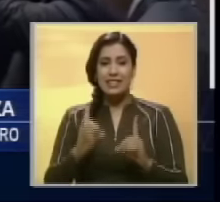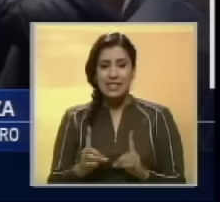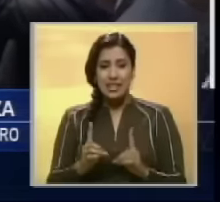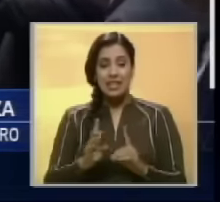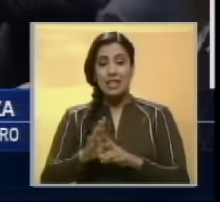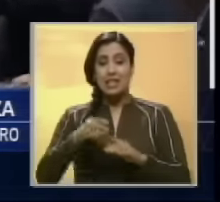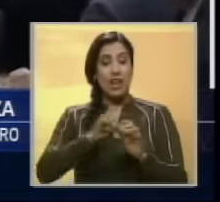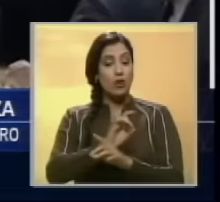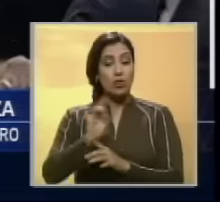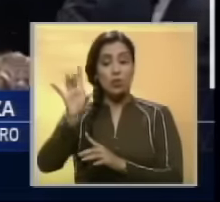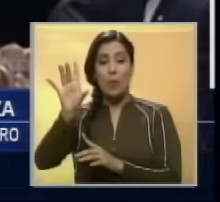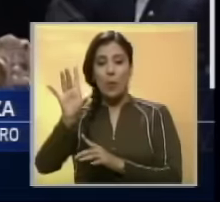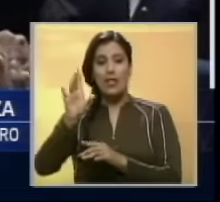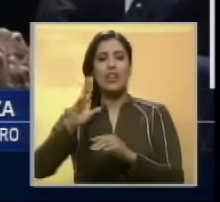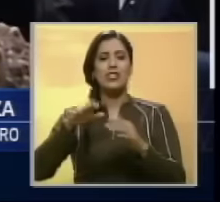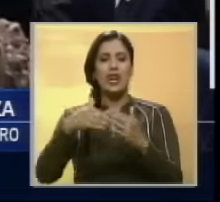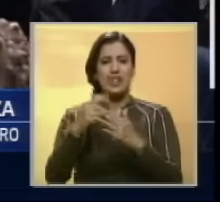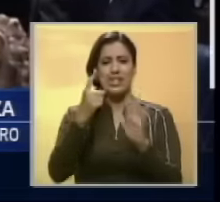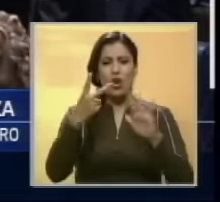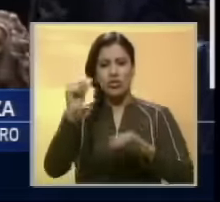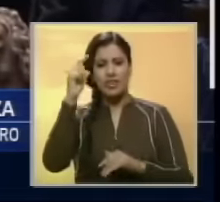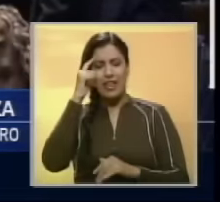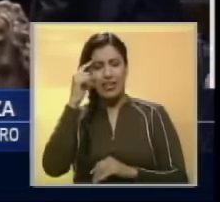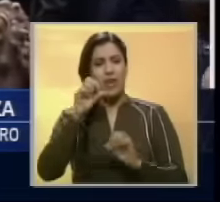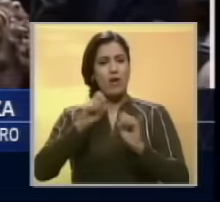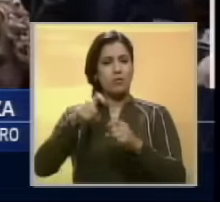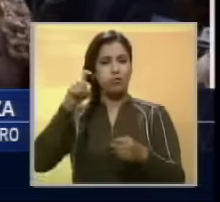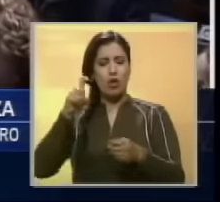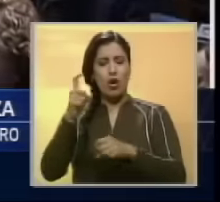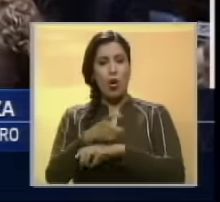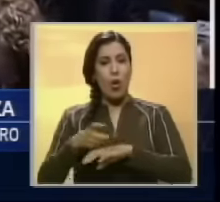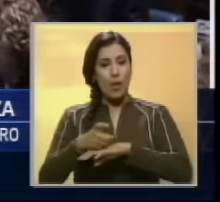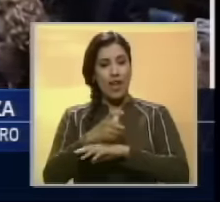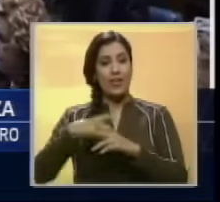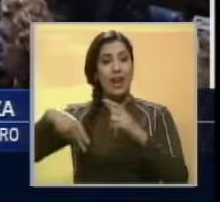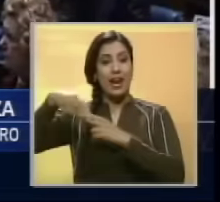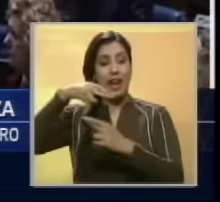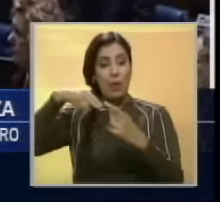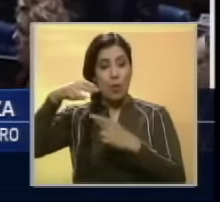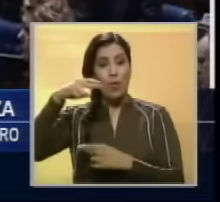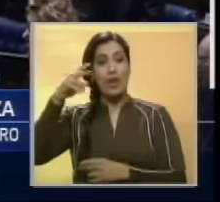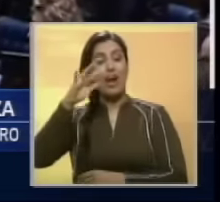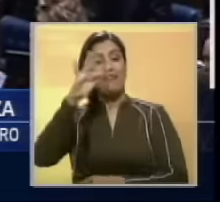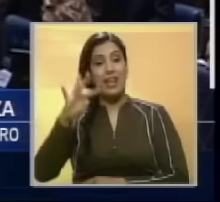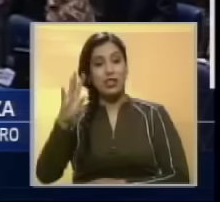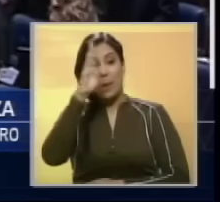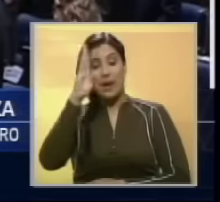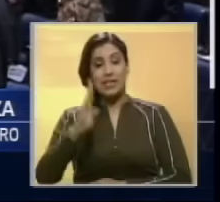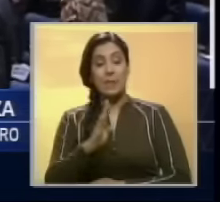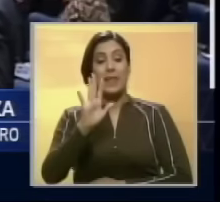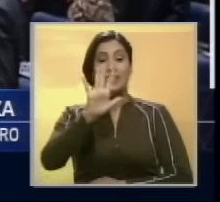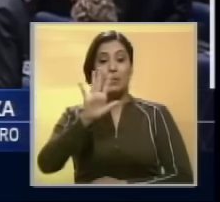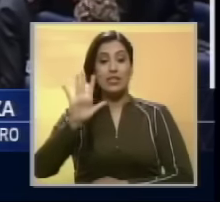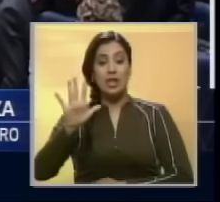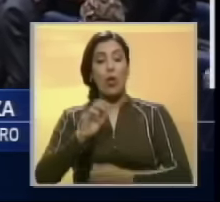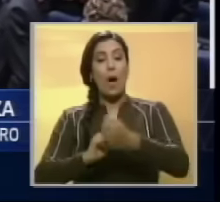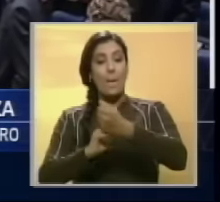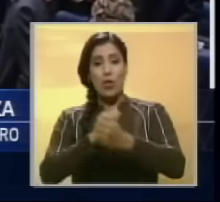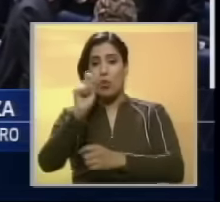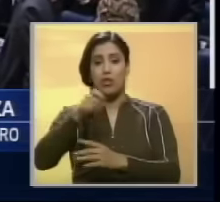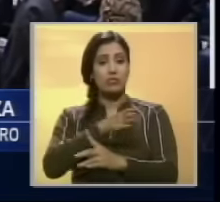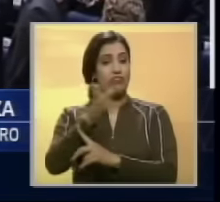la suspensión temporaria de Dilma rusf del gobierno de la República federativa de Brasil 5 del inicio de ese